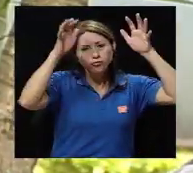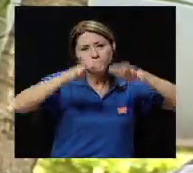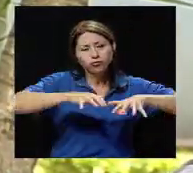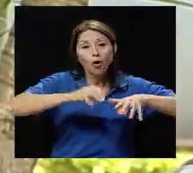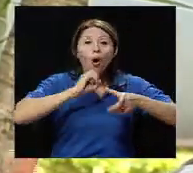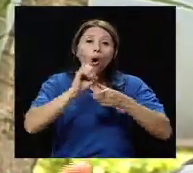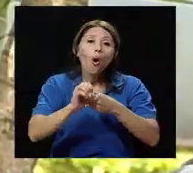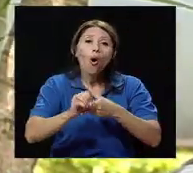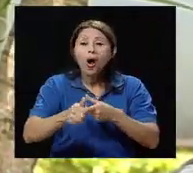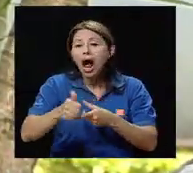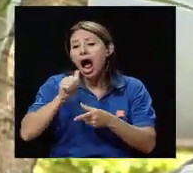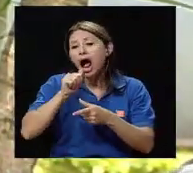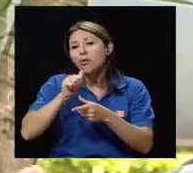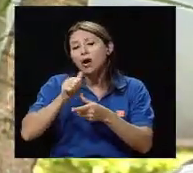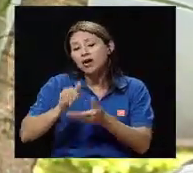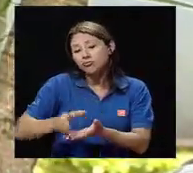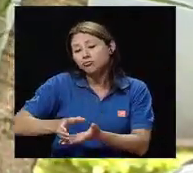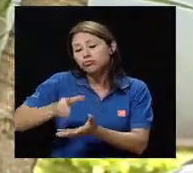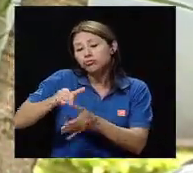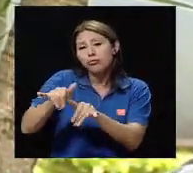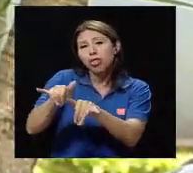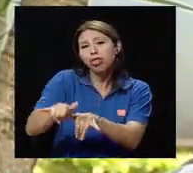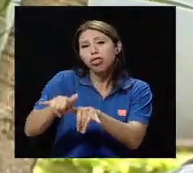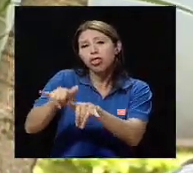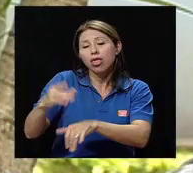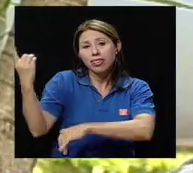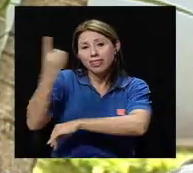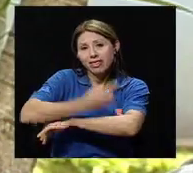el cloro, entonces se vuelve en agua nada más limpia, ya no es potable.